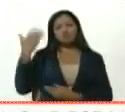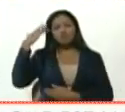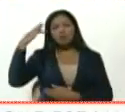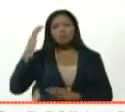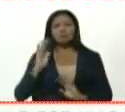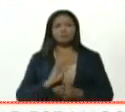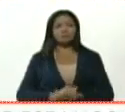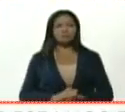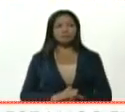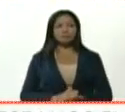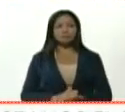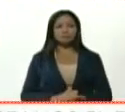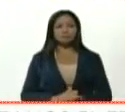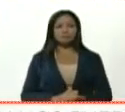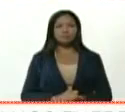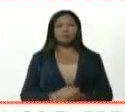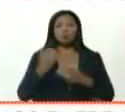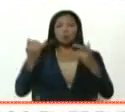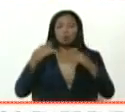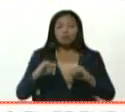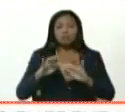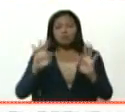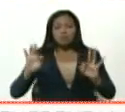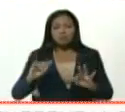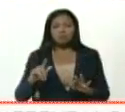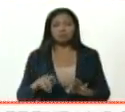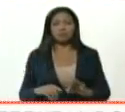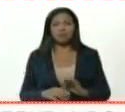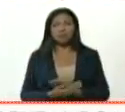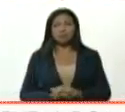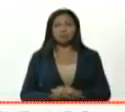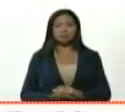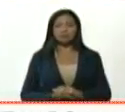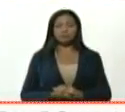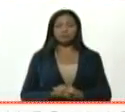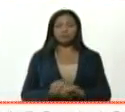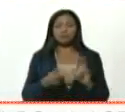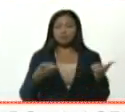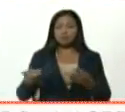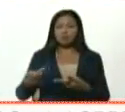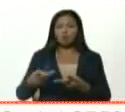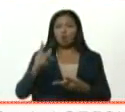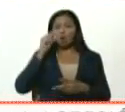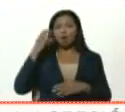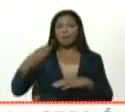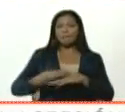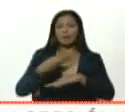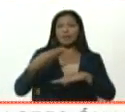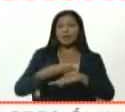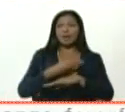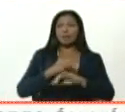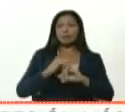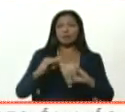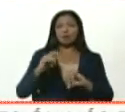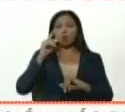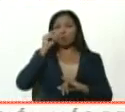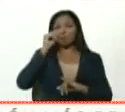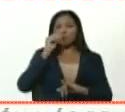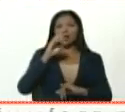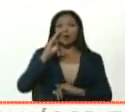Y ahora fue citado en la mansión de Donald Trump en Miami, Jair Bolsonaro.